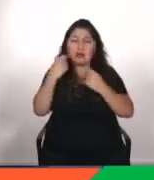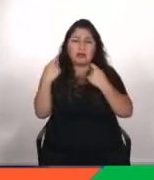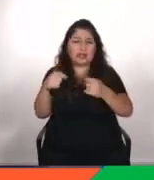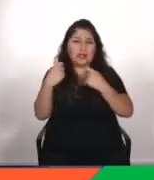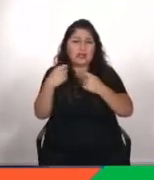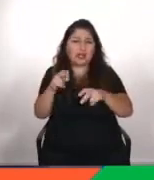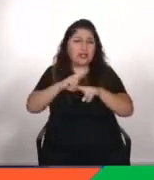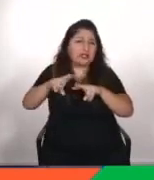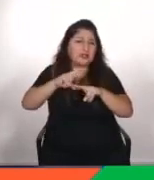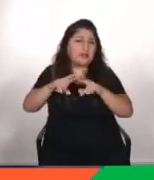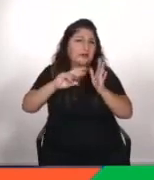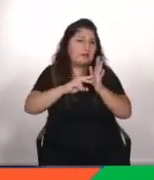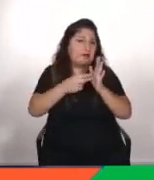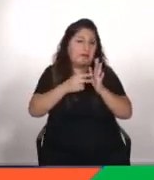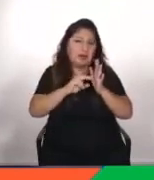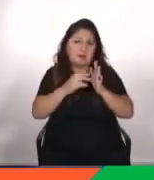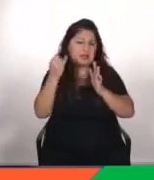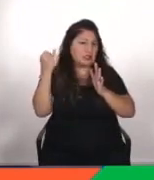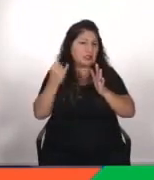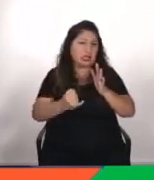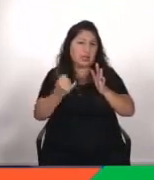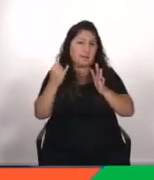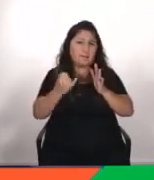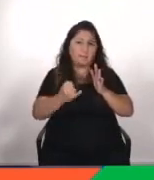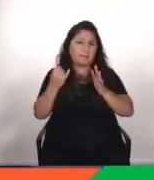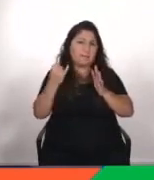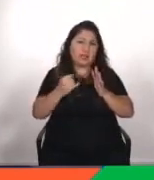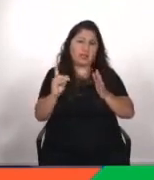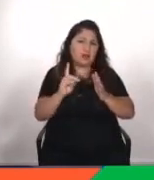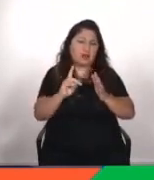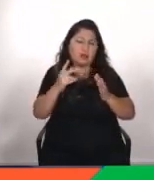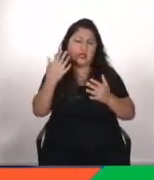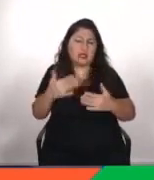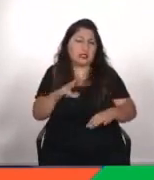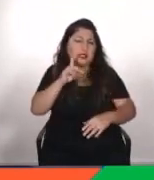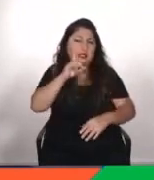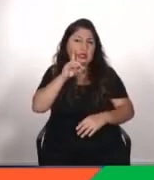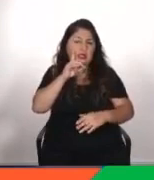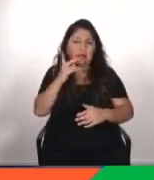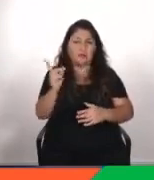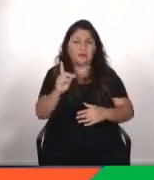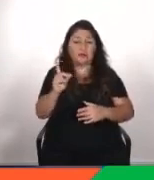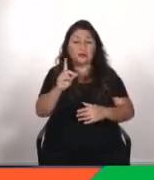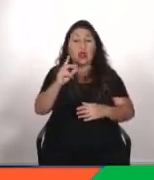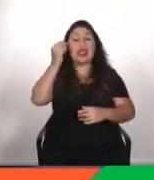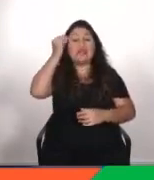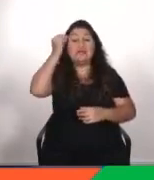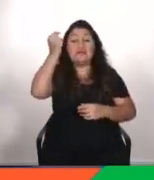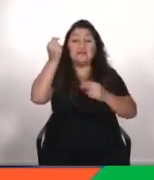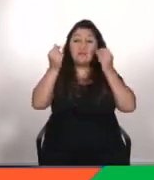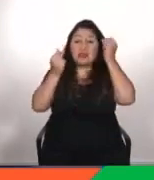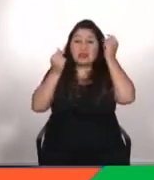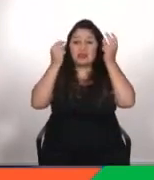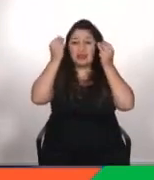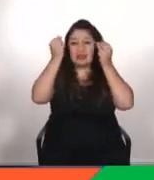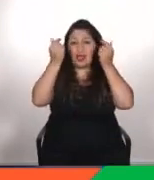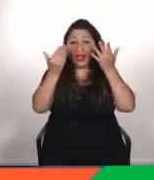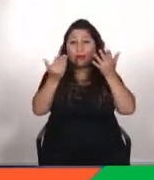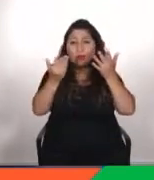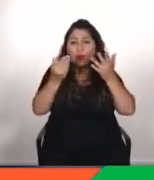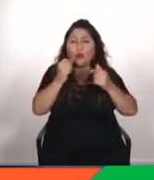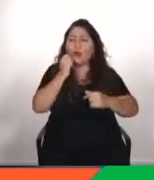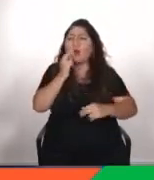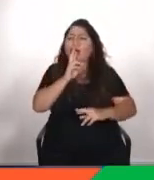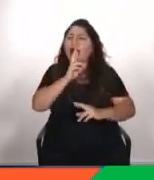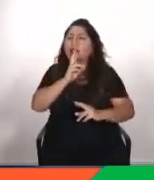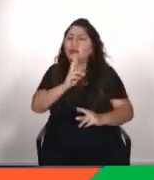¿no? Al menos en la matemática pura, no estamos tratando de resolver problemas que ya tenemos. Entonces lo que hacemos es inventar nuevas matemáticas que resulta que